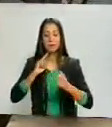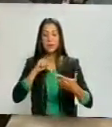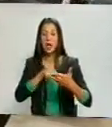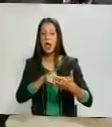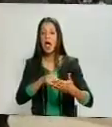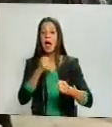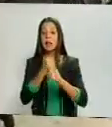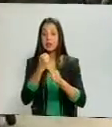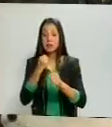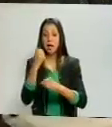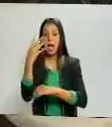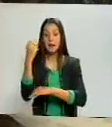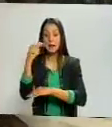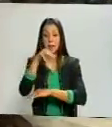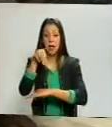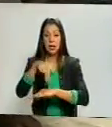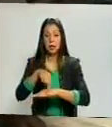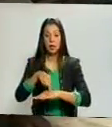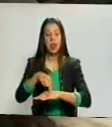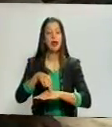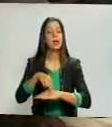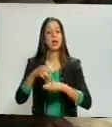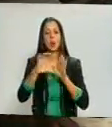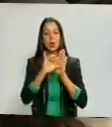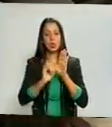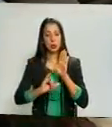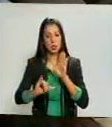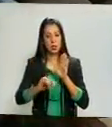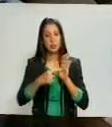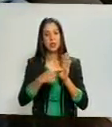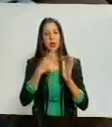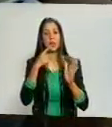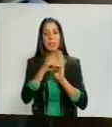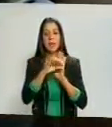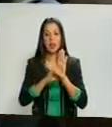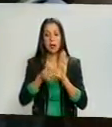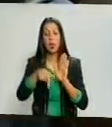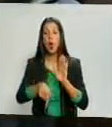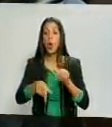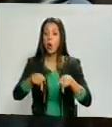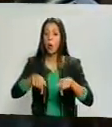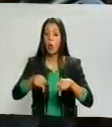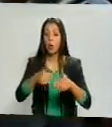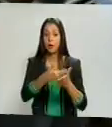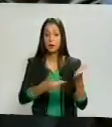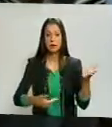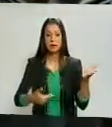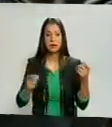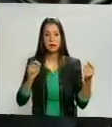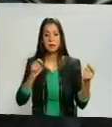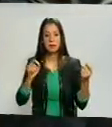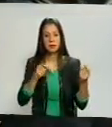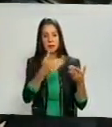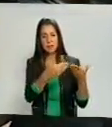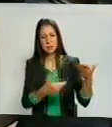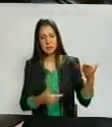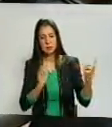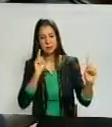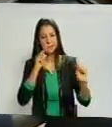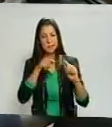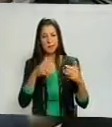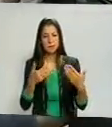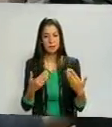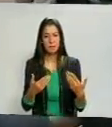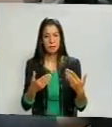Asamblea Nacional Constituyente, como el referido decreto constituyente que hoy se somete a consideración de la plenaria, tiene por objeto